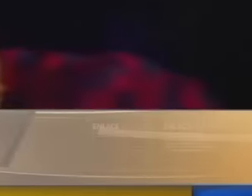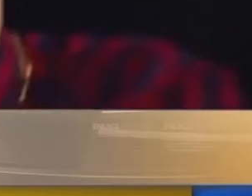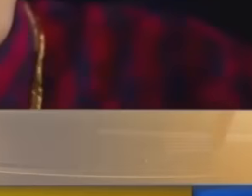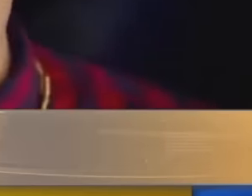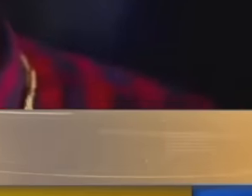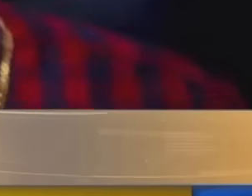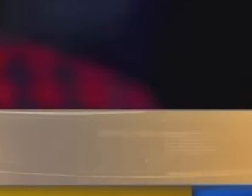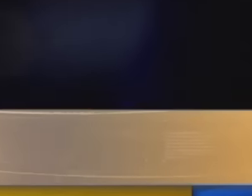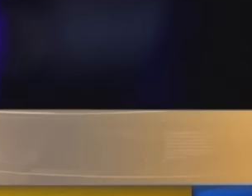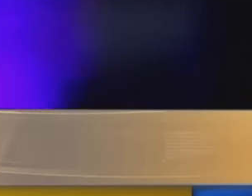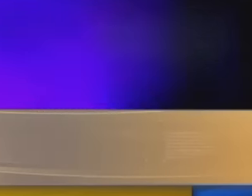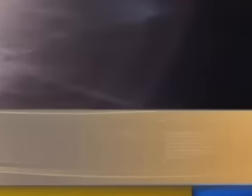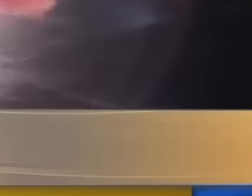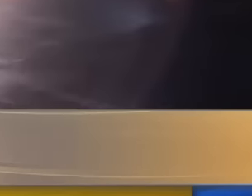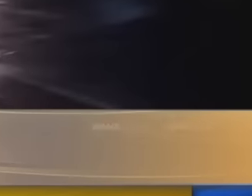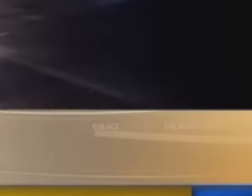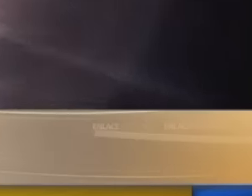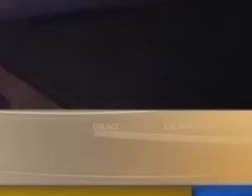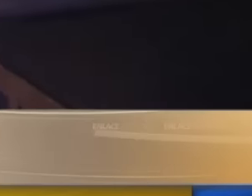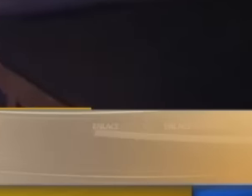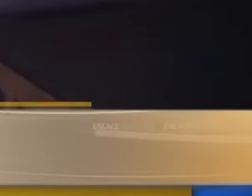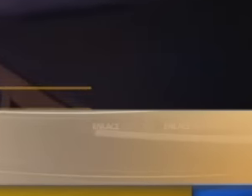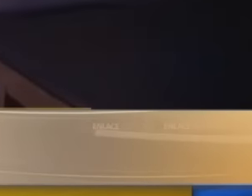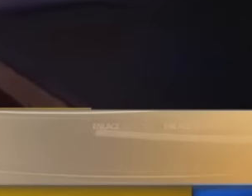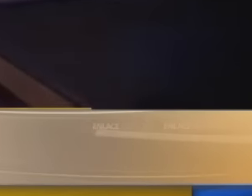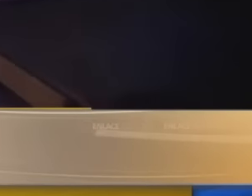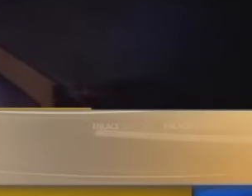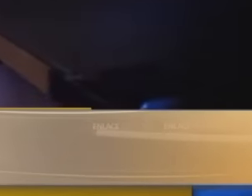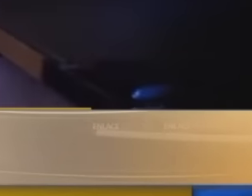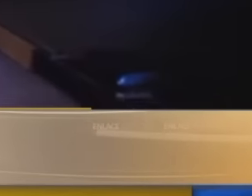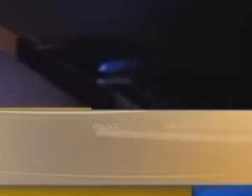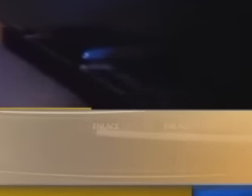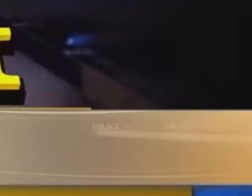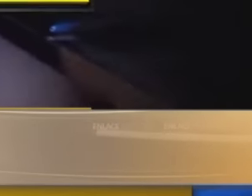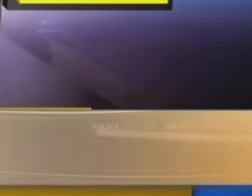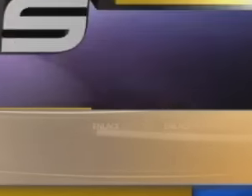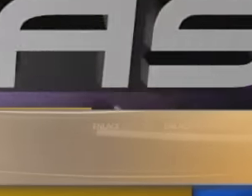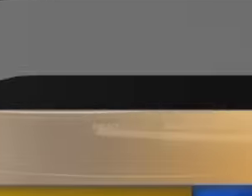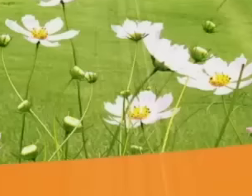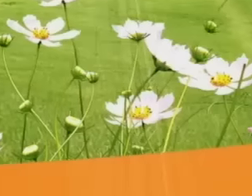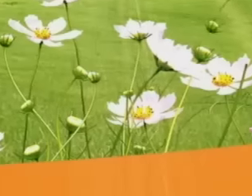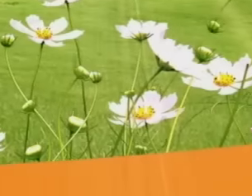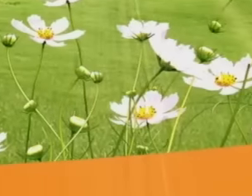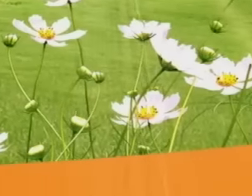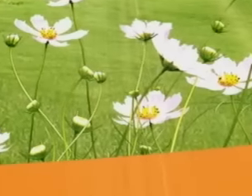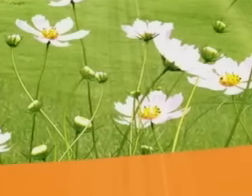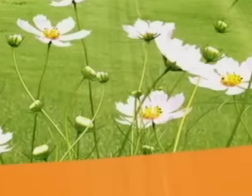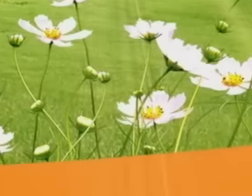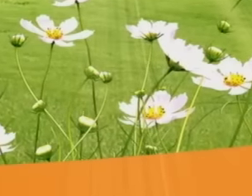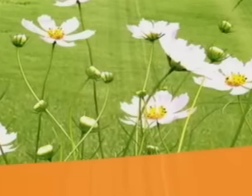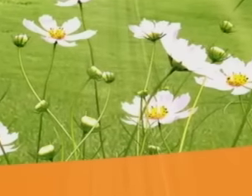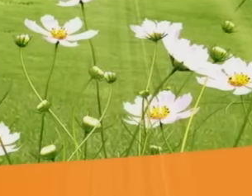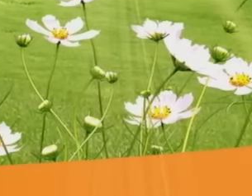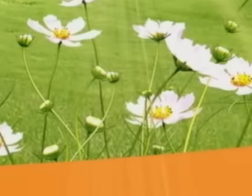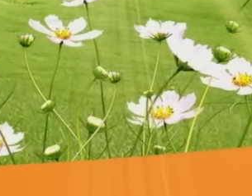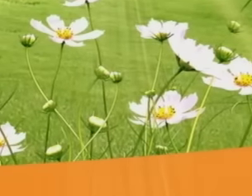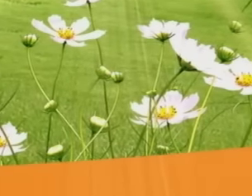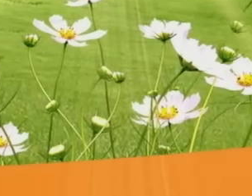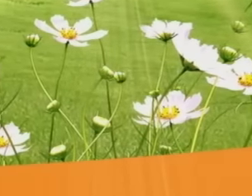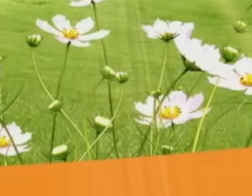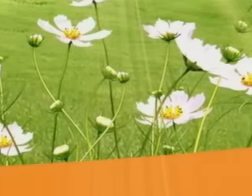gira promocional de su nuevo sencillo titulado Martíllala. Pasó del reggaetón a la champeta. Con el patrocinio de Barzol